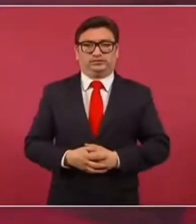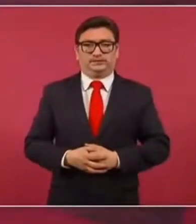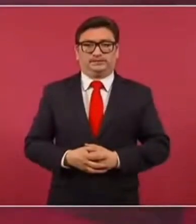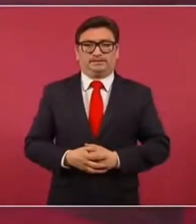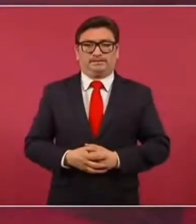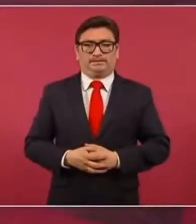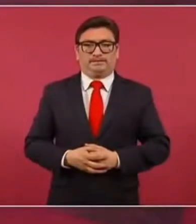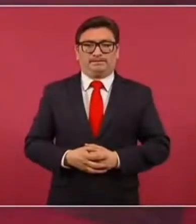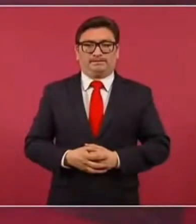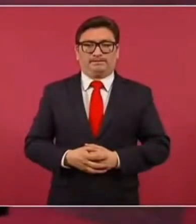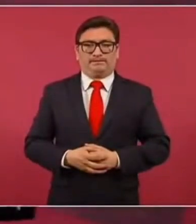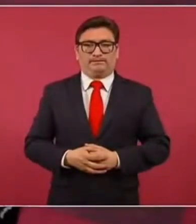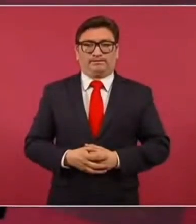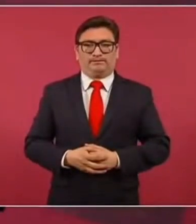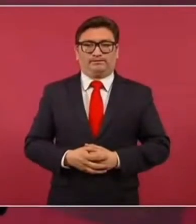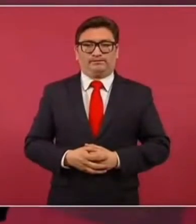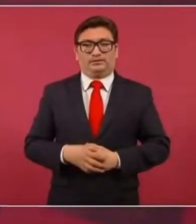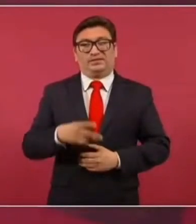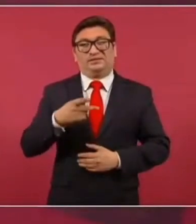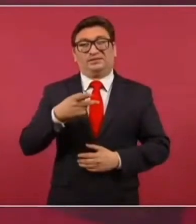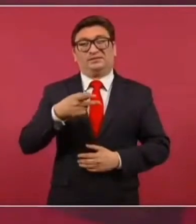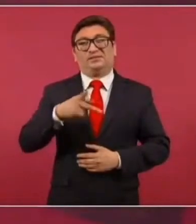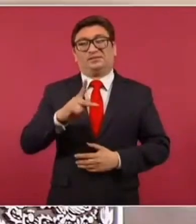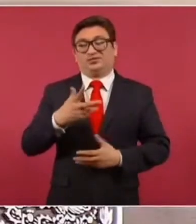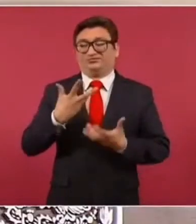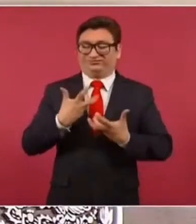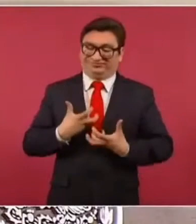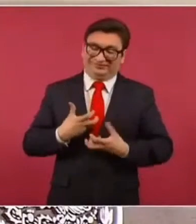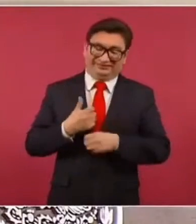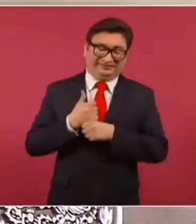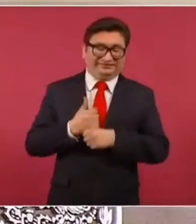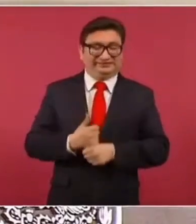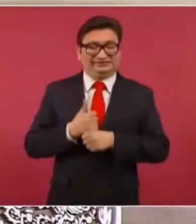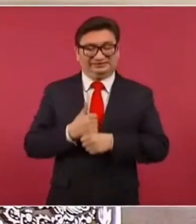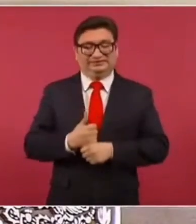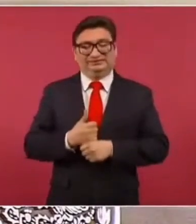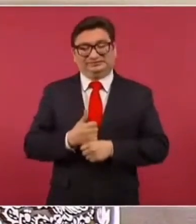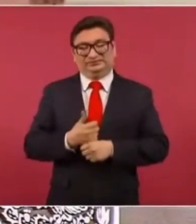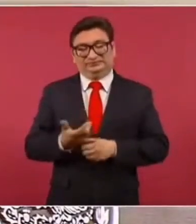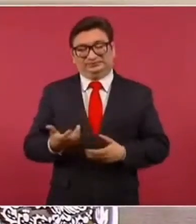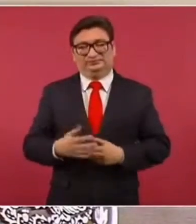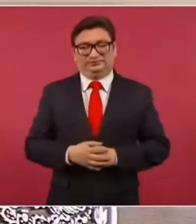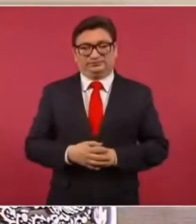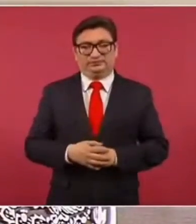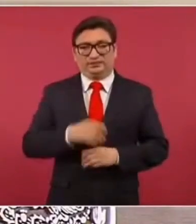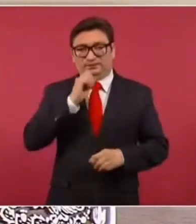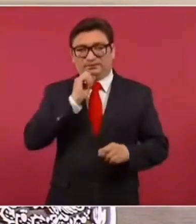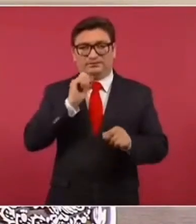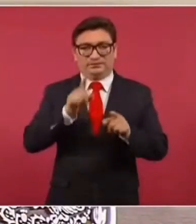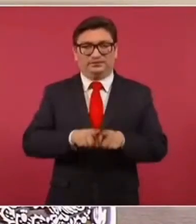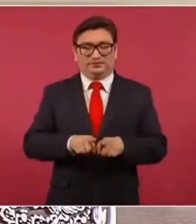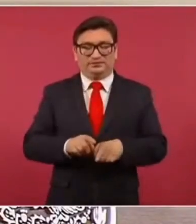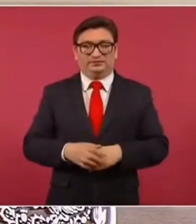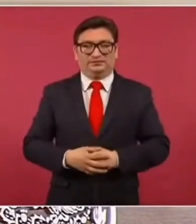Pero, pues es muy doloroso. Y también